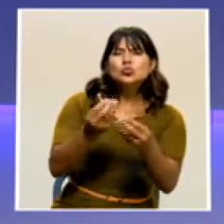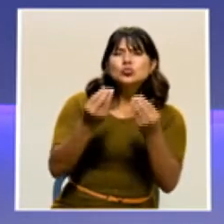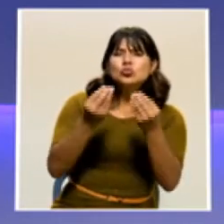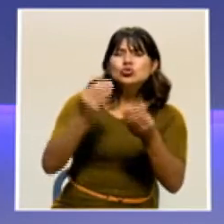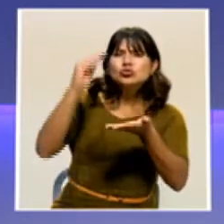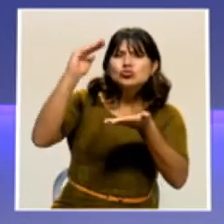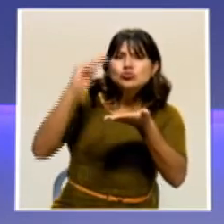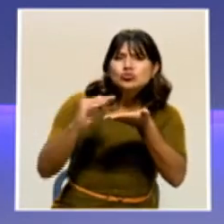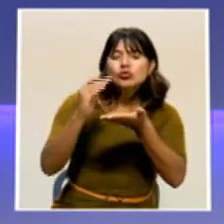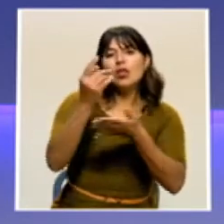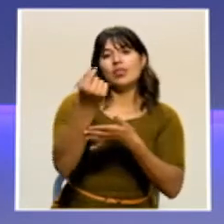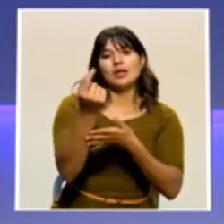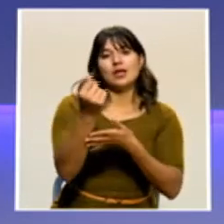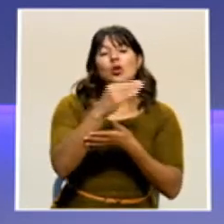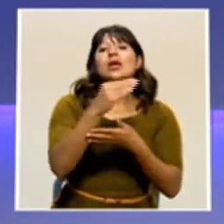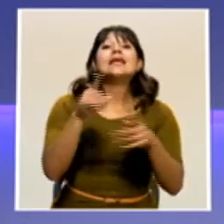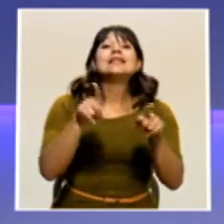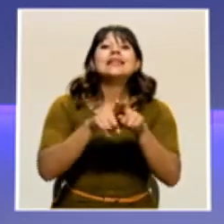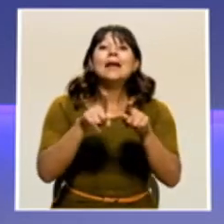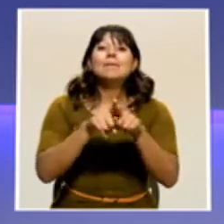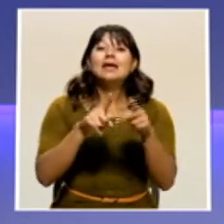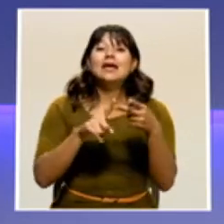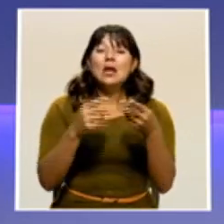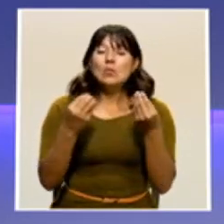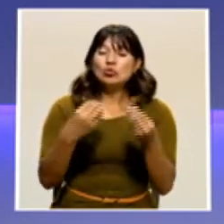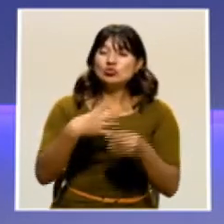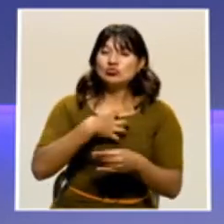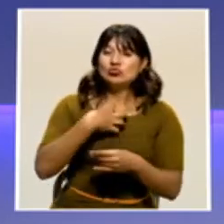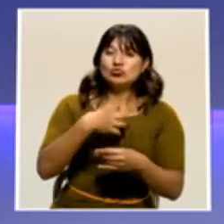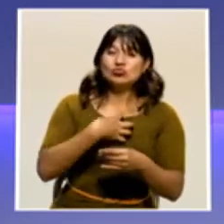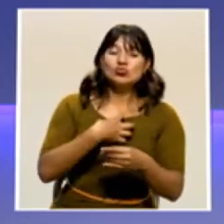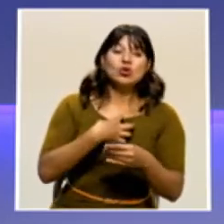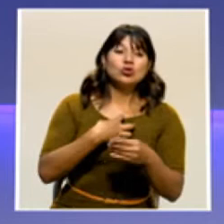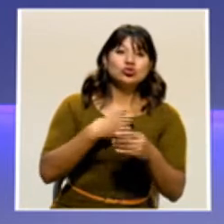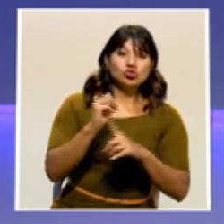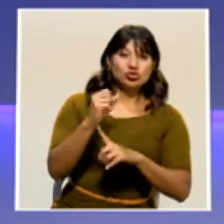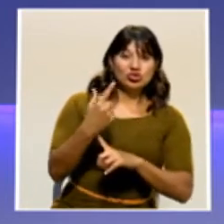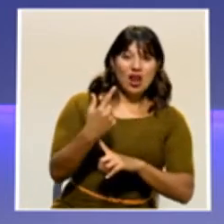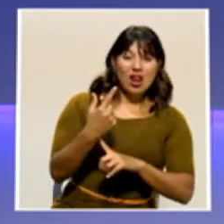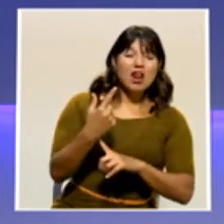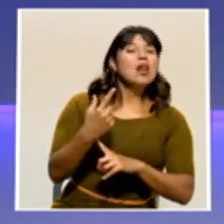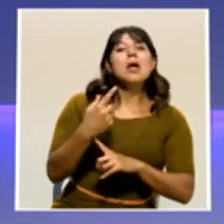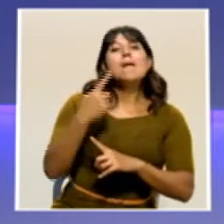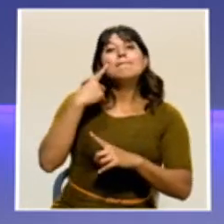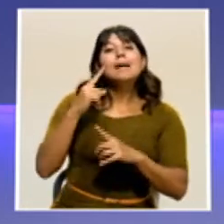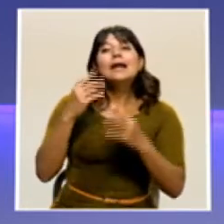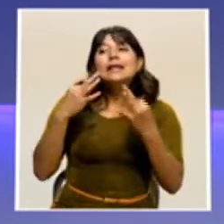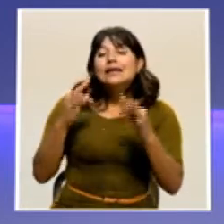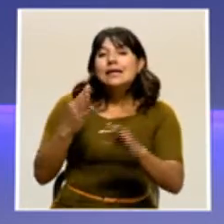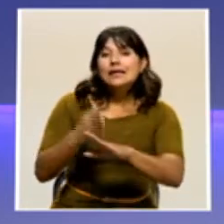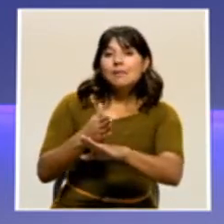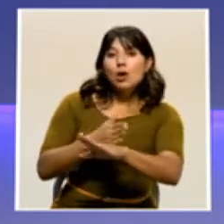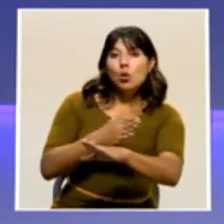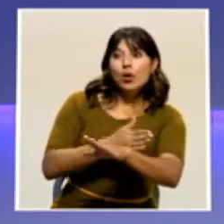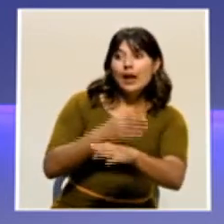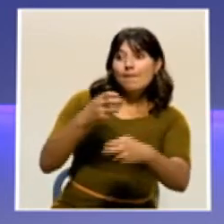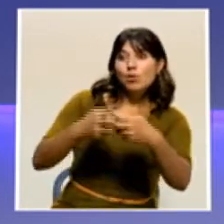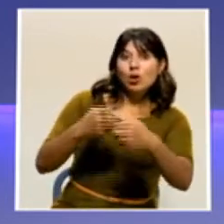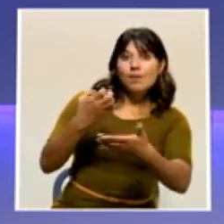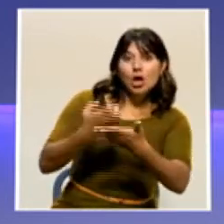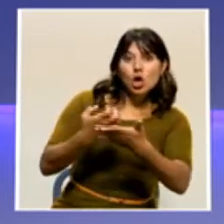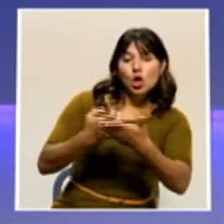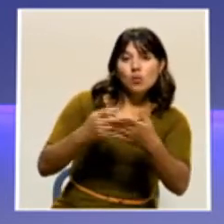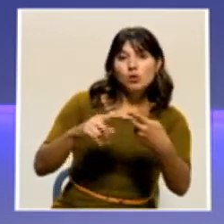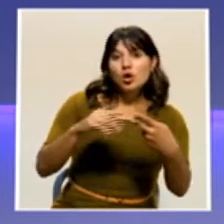de sectores sociales que piden ayuda para enfrentar la crisis y el desempleo. Hace pocos días,